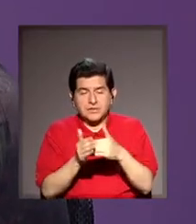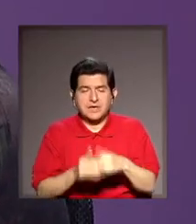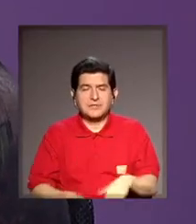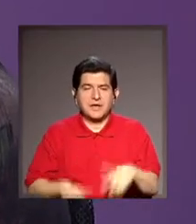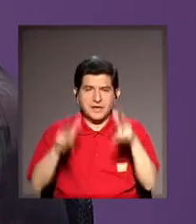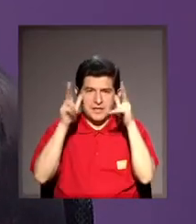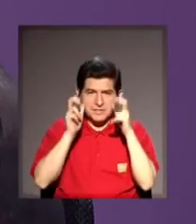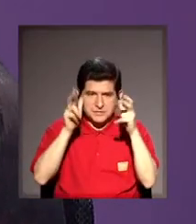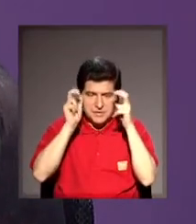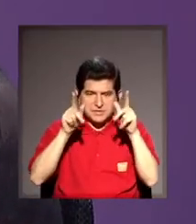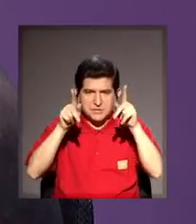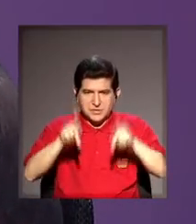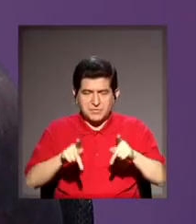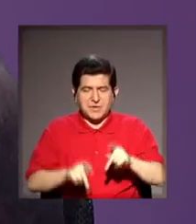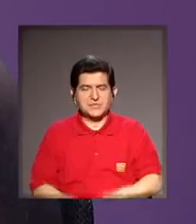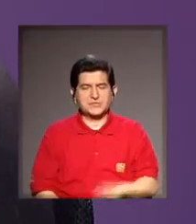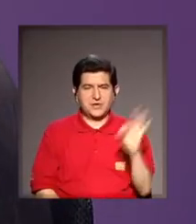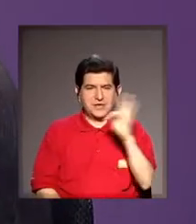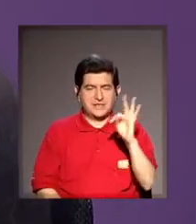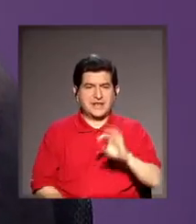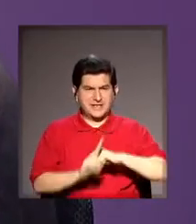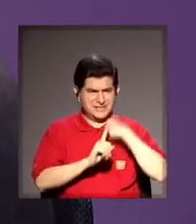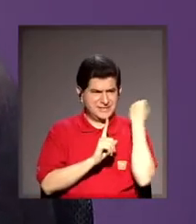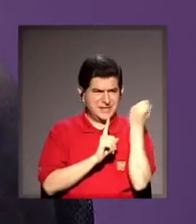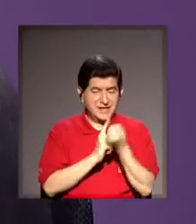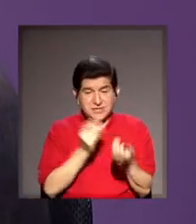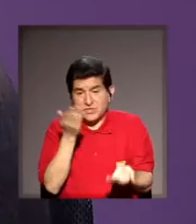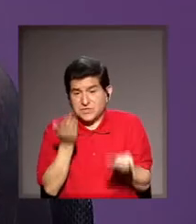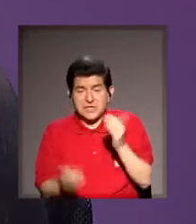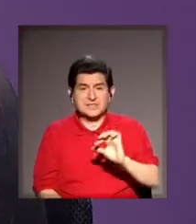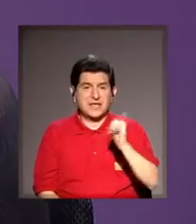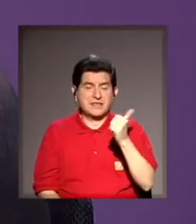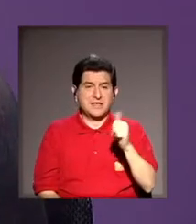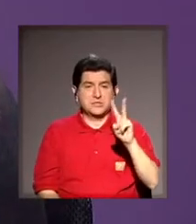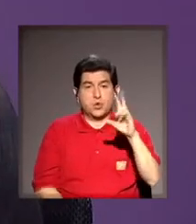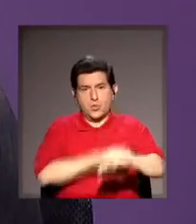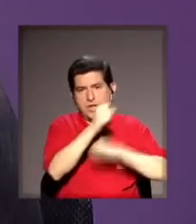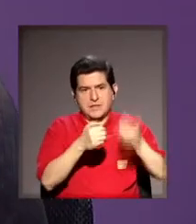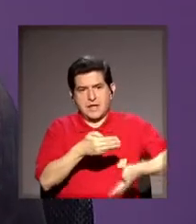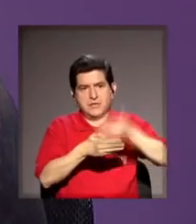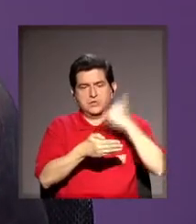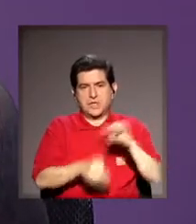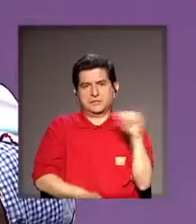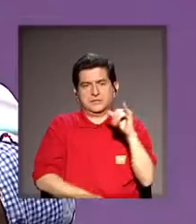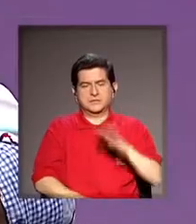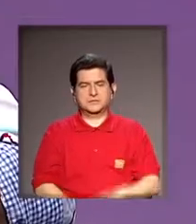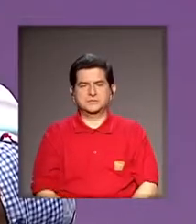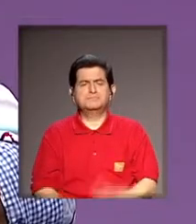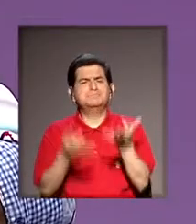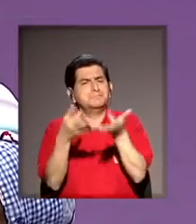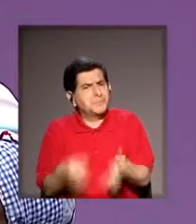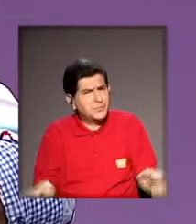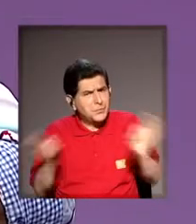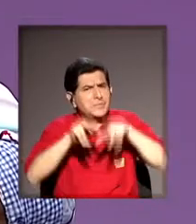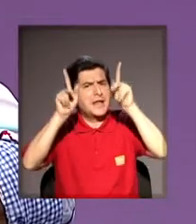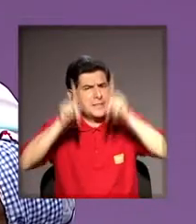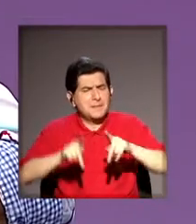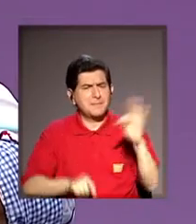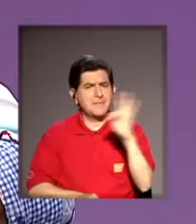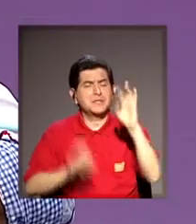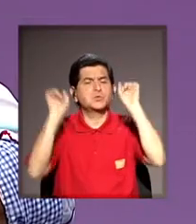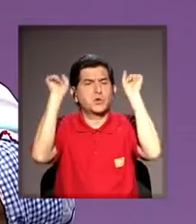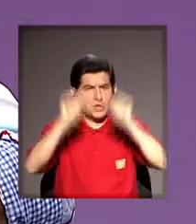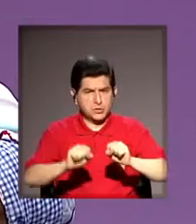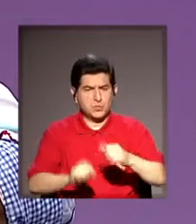persona trans tenés de la sociedad asia no sé a 10 20 años atrás los importantes también las personas trans